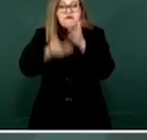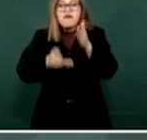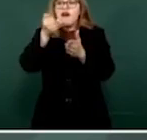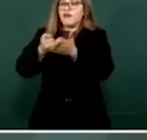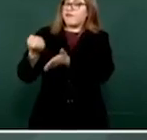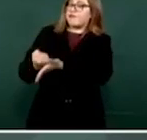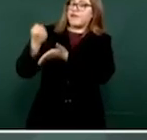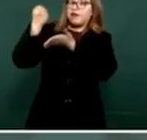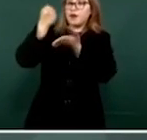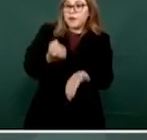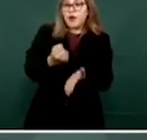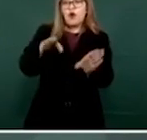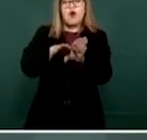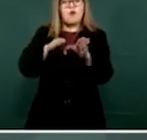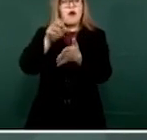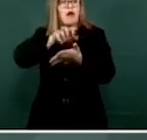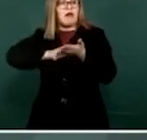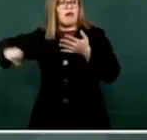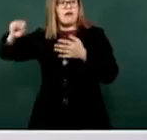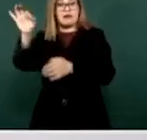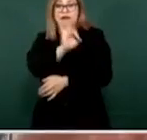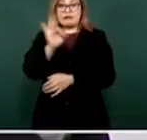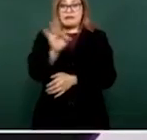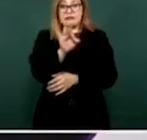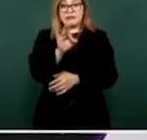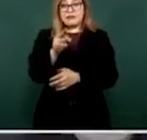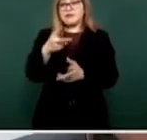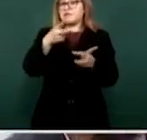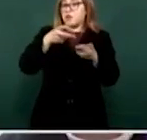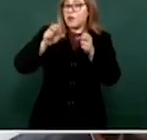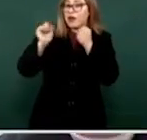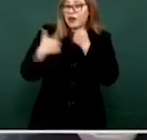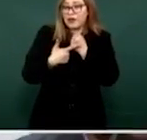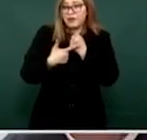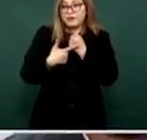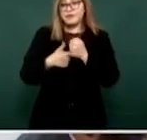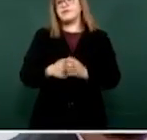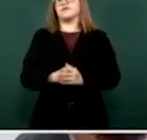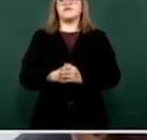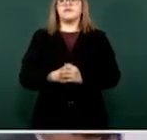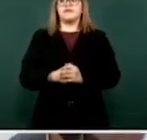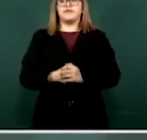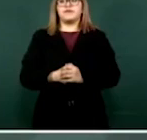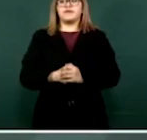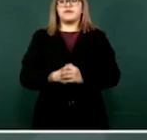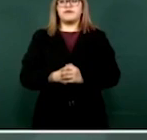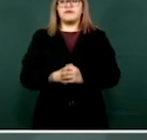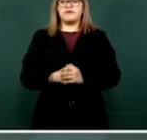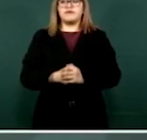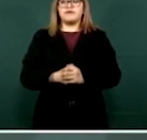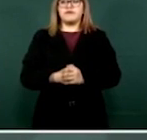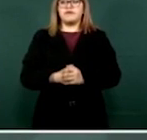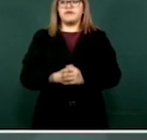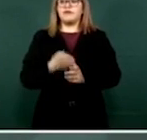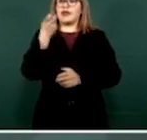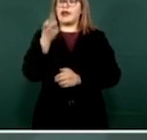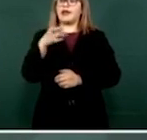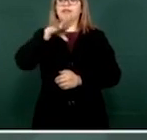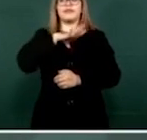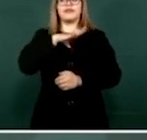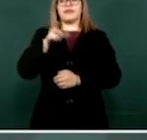incompletos, con moches, con piquete de ojo. Entonces, es por tarjeta,